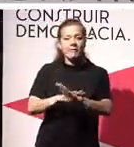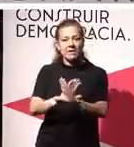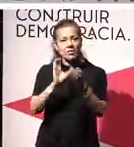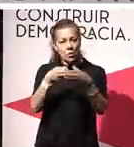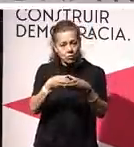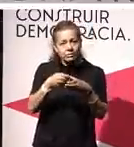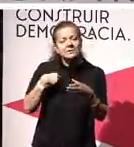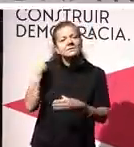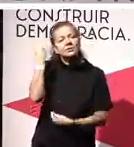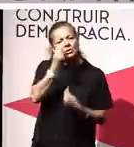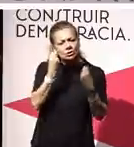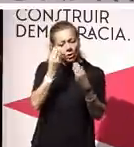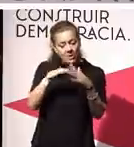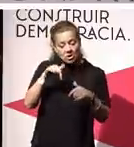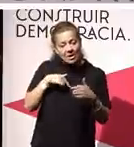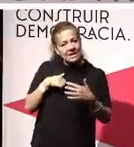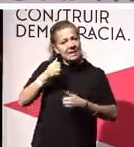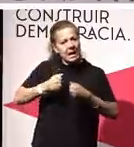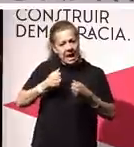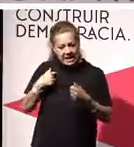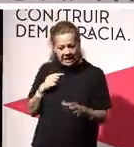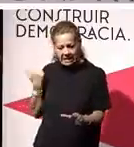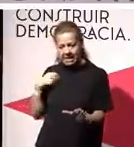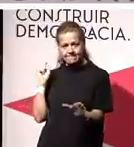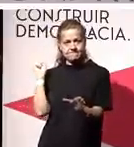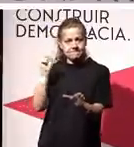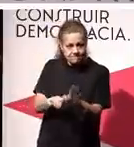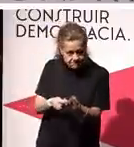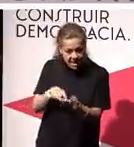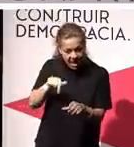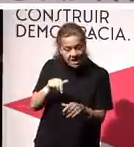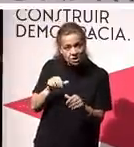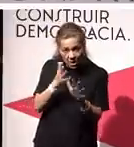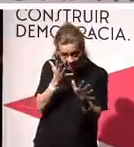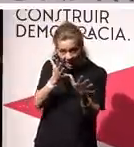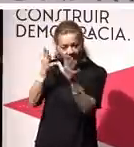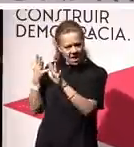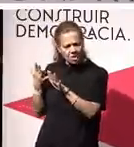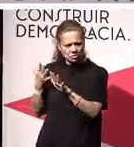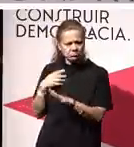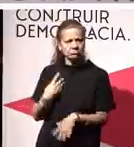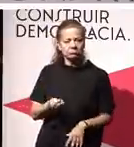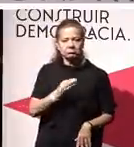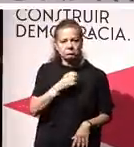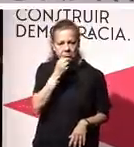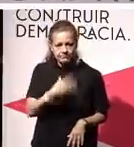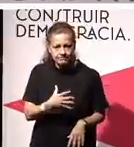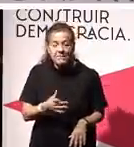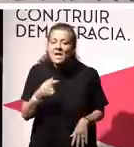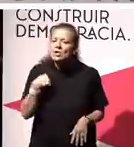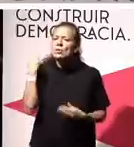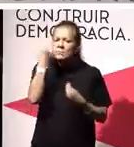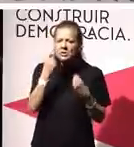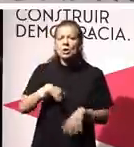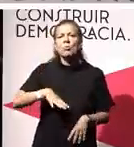creo que podemos decir que esta carrera de obstáculos en la que hemos estado inmersas estos últimos 10 años ha merecido la pena, compañeros y compañeras. Creo que